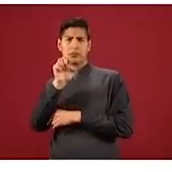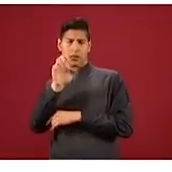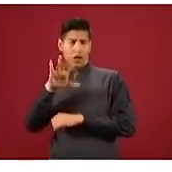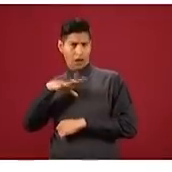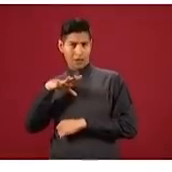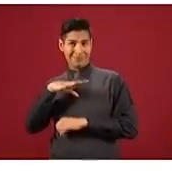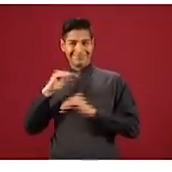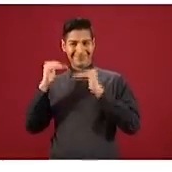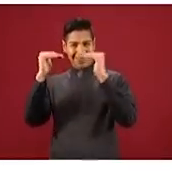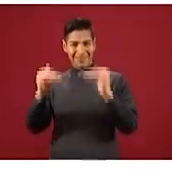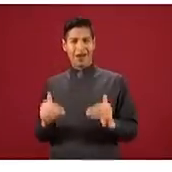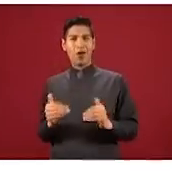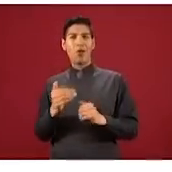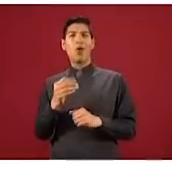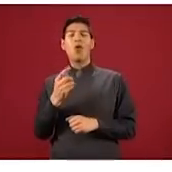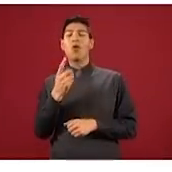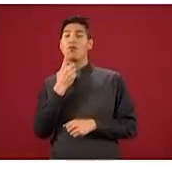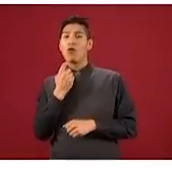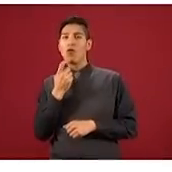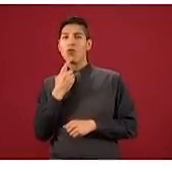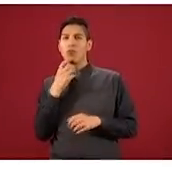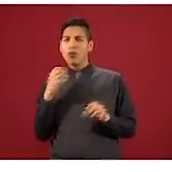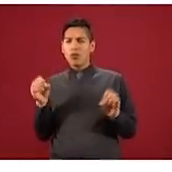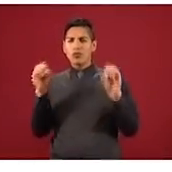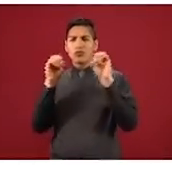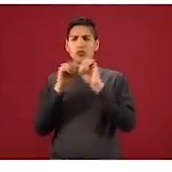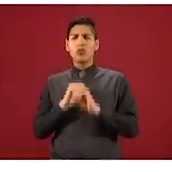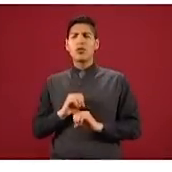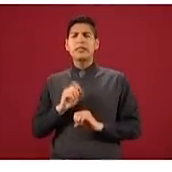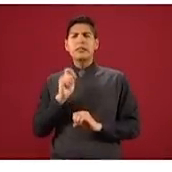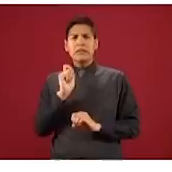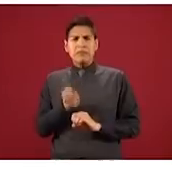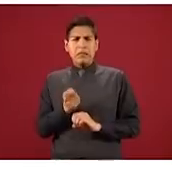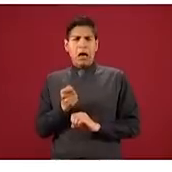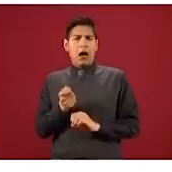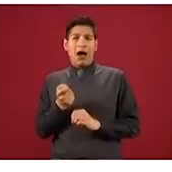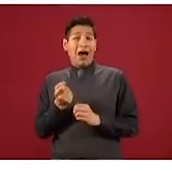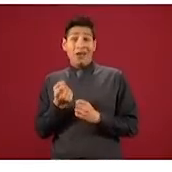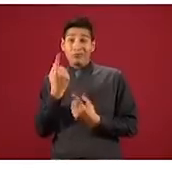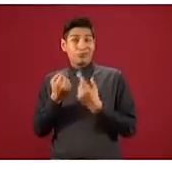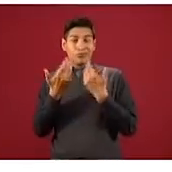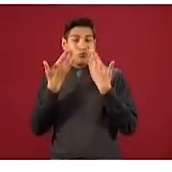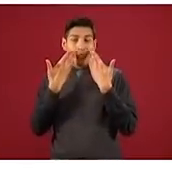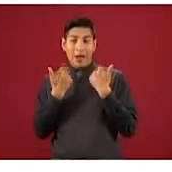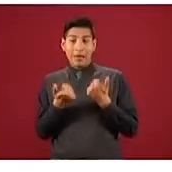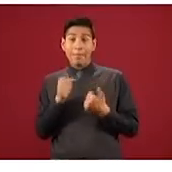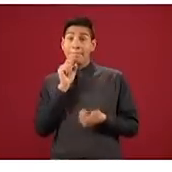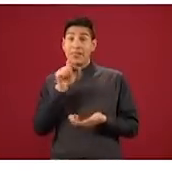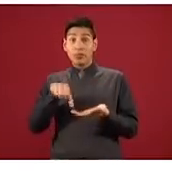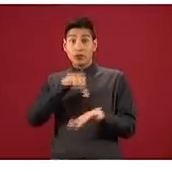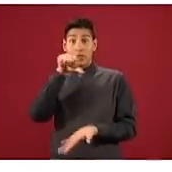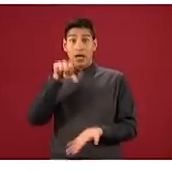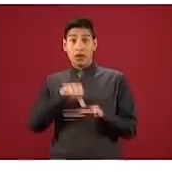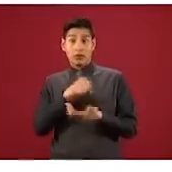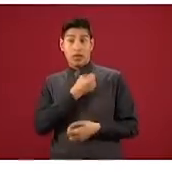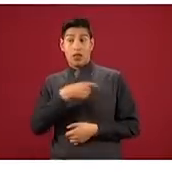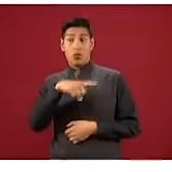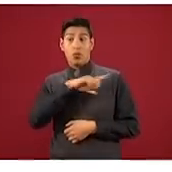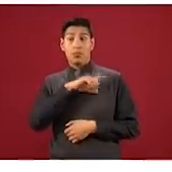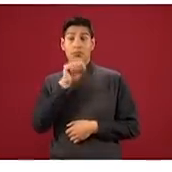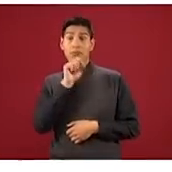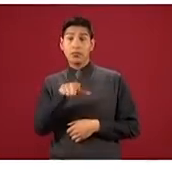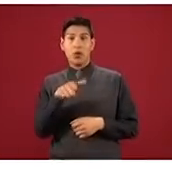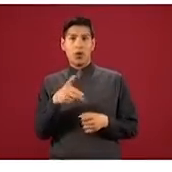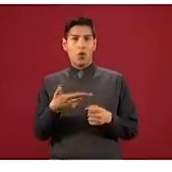que tenemos unidades básicas de salud, los conocidos como centros de salud, los hospitales